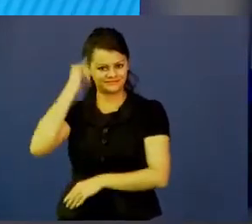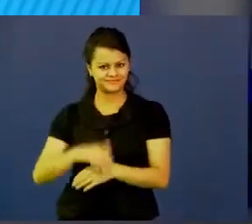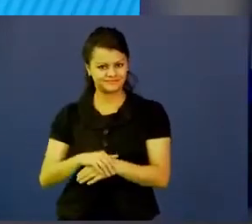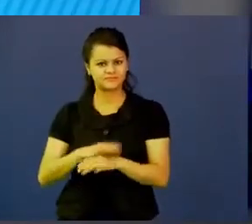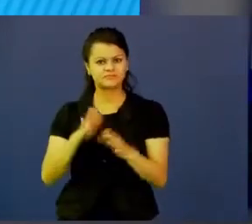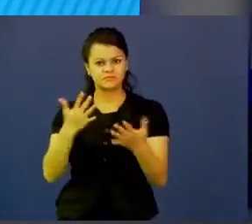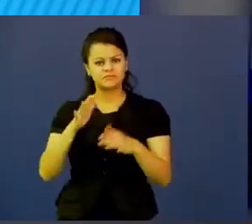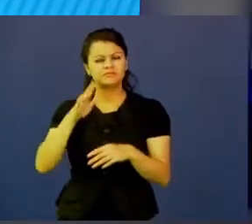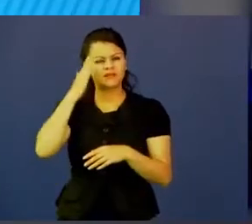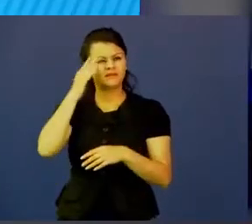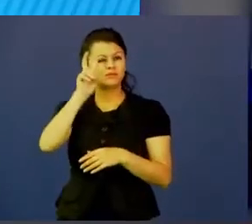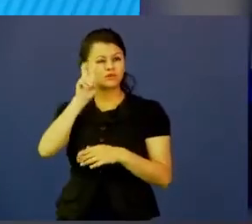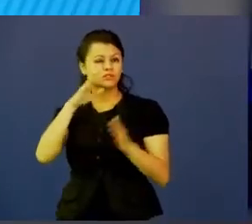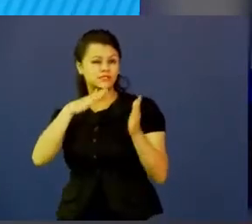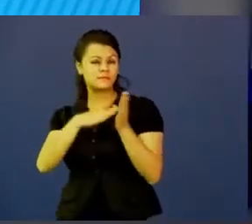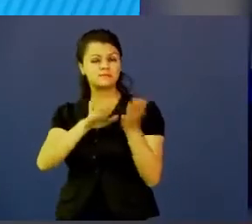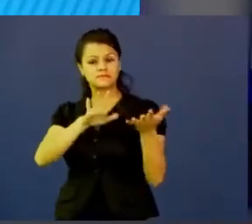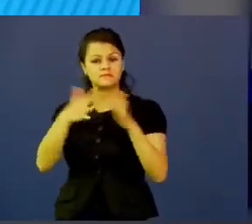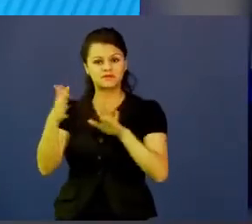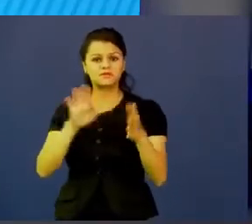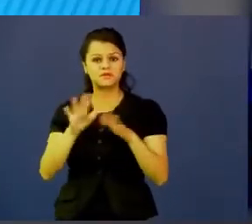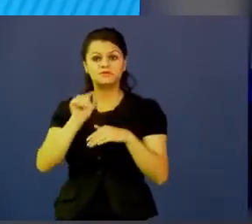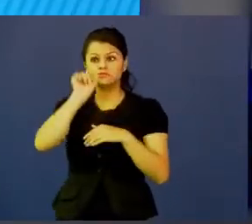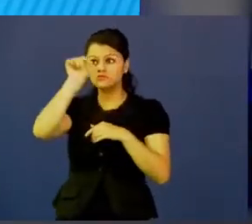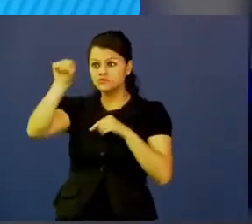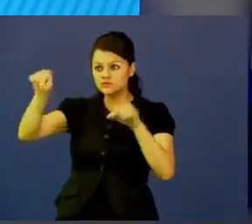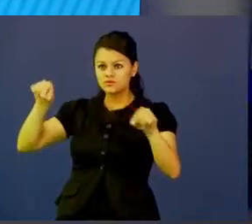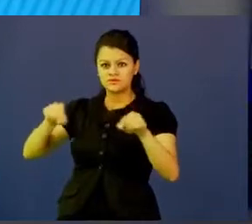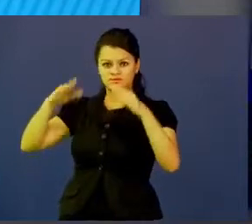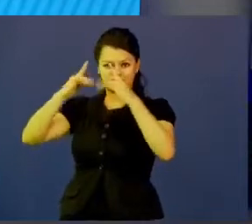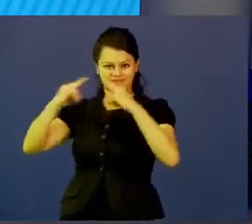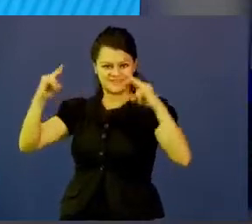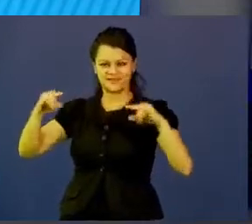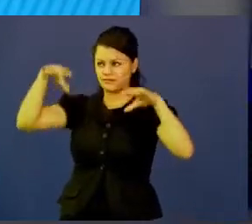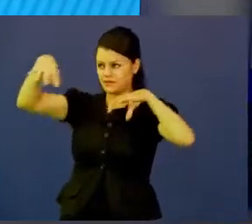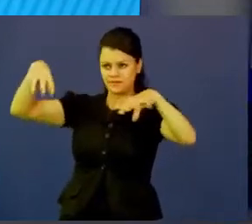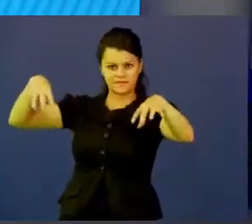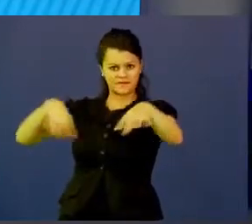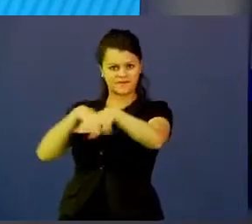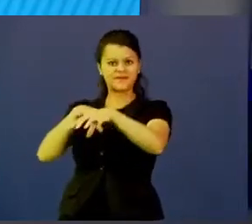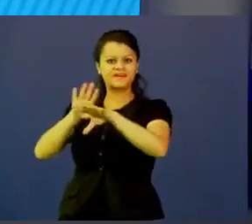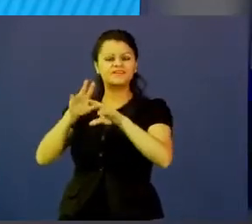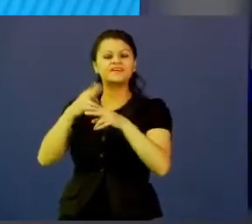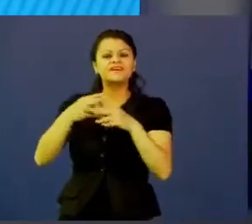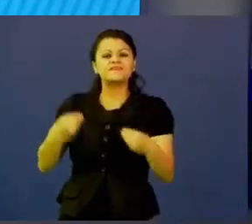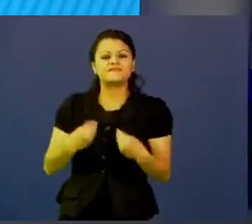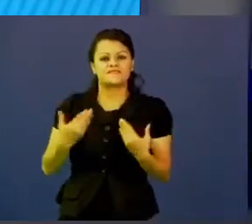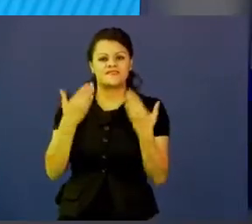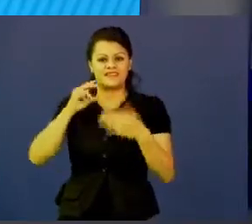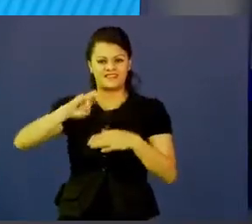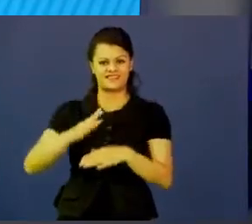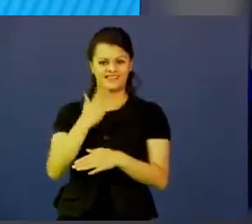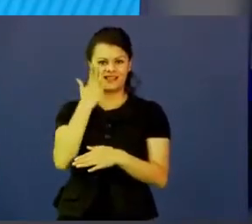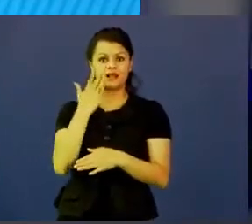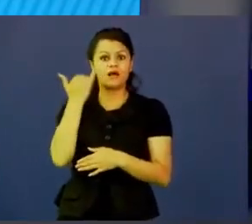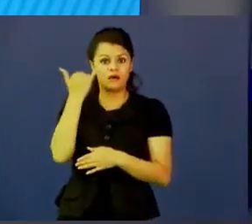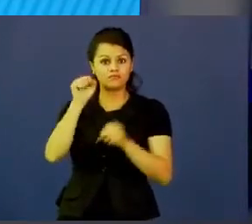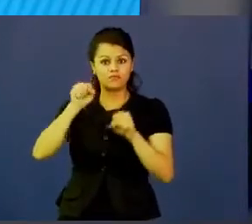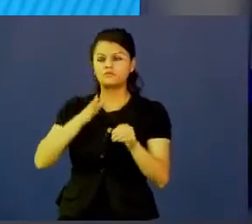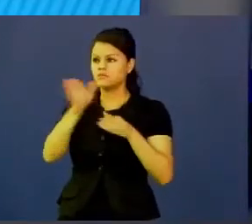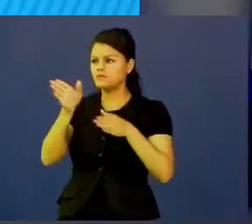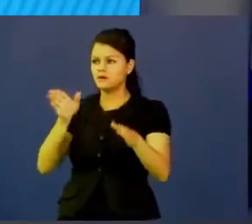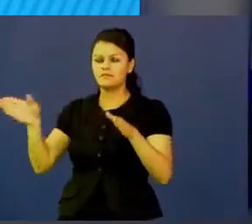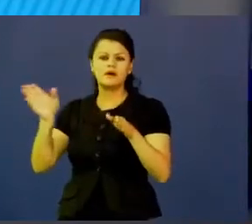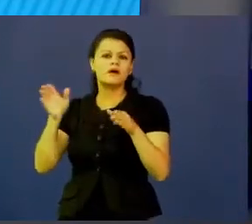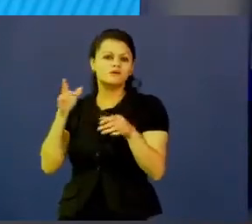puntos y kioscos Vive Digital en los municipios, en las zonas rurales de Colombia, donde la gente puede ir a conectarse a Internet. Todavía nos falta una zona de